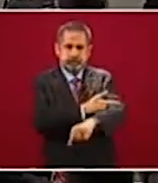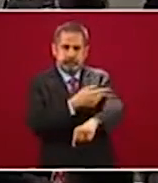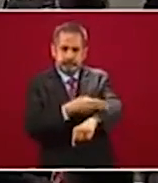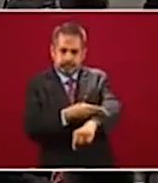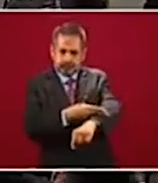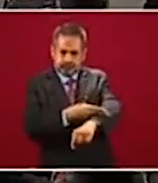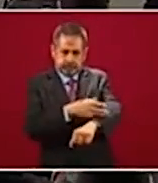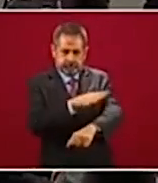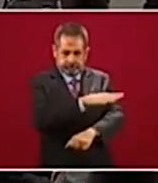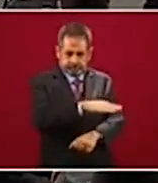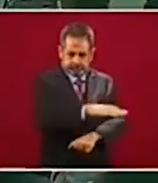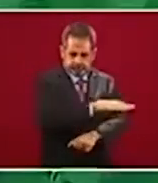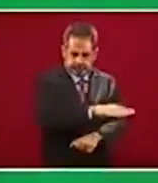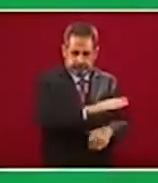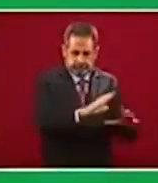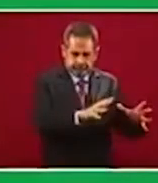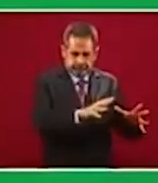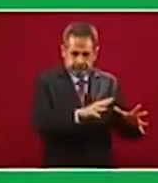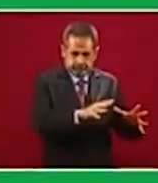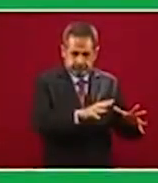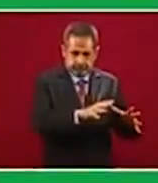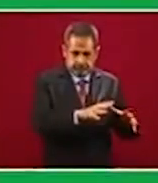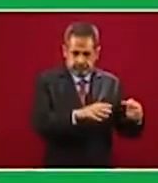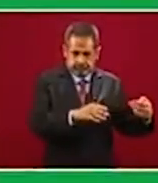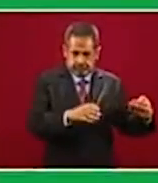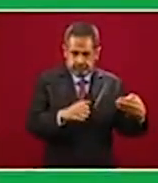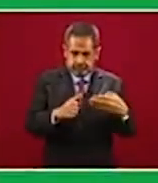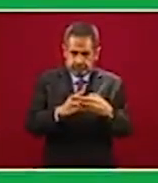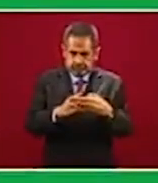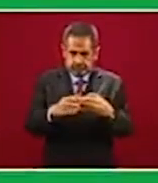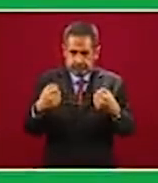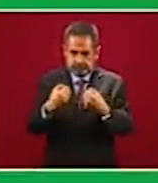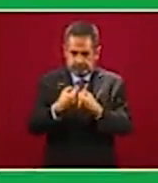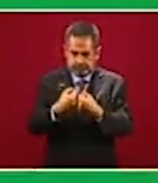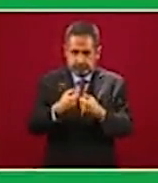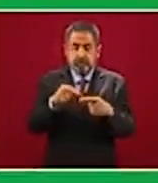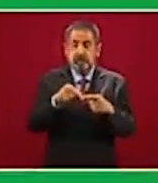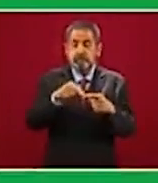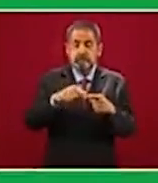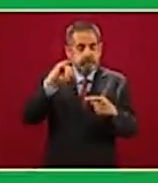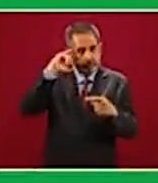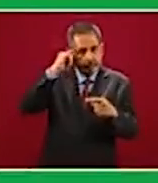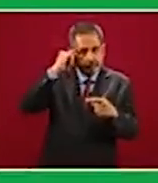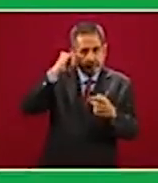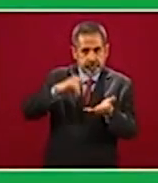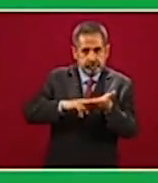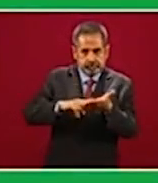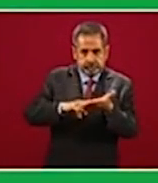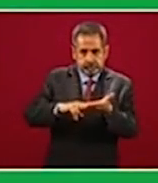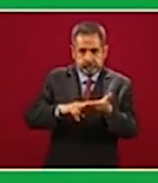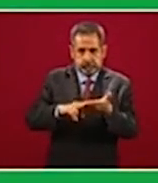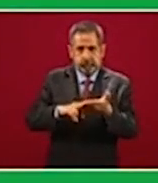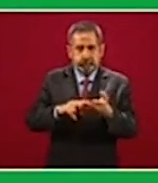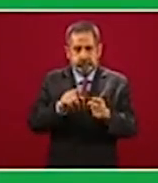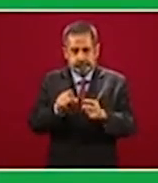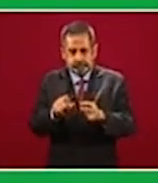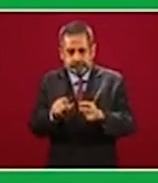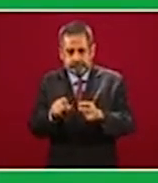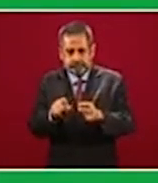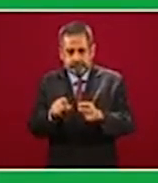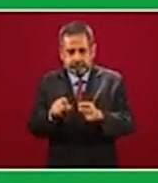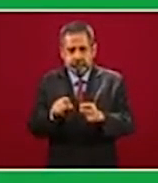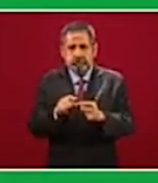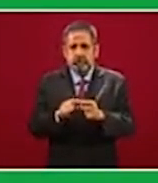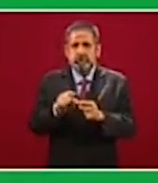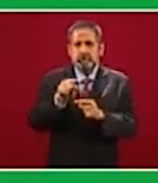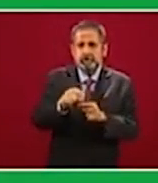es la interconexión de indios verdes la número 3 y esta es la del aeropuerto